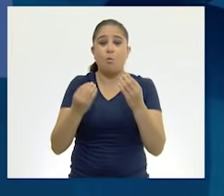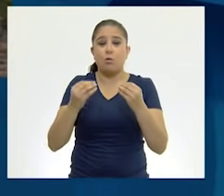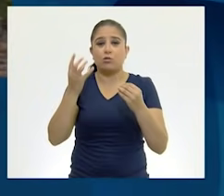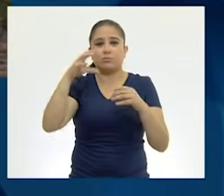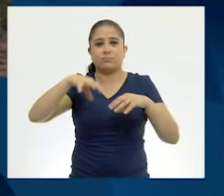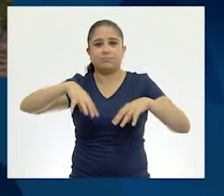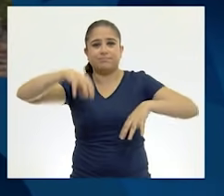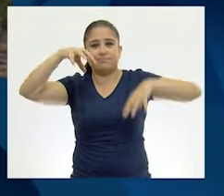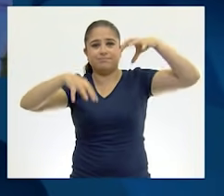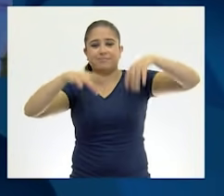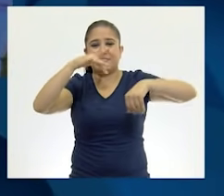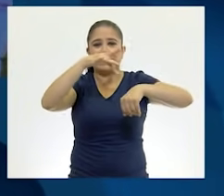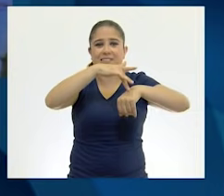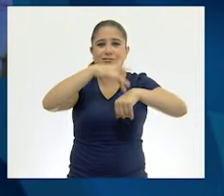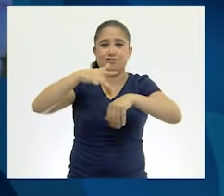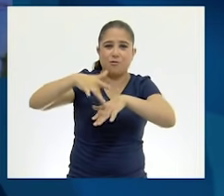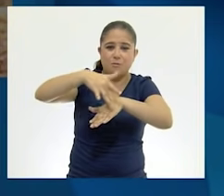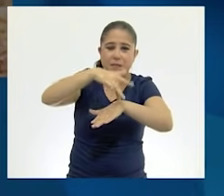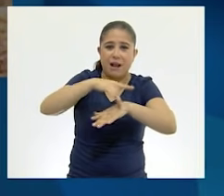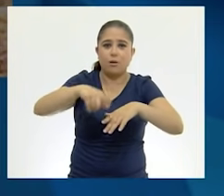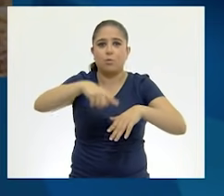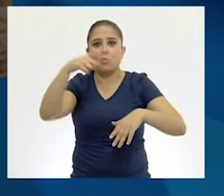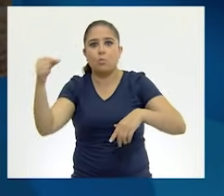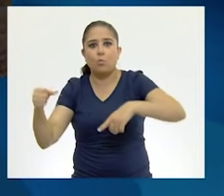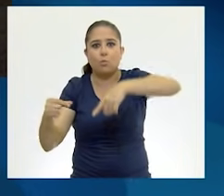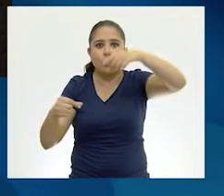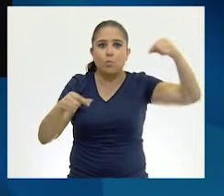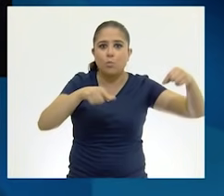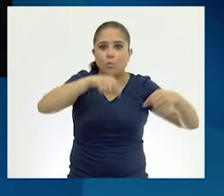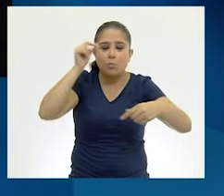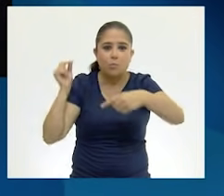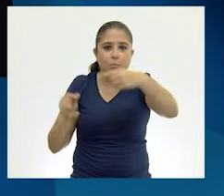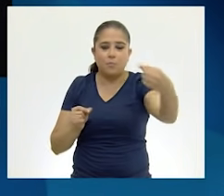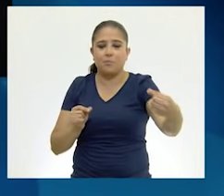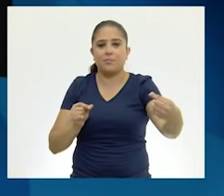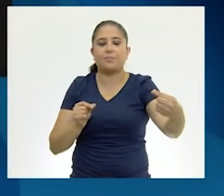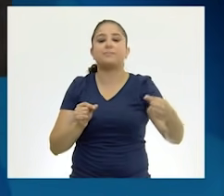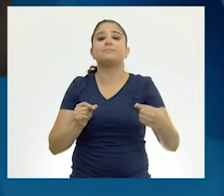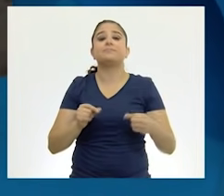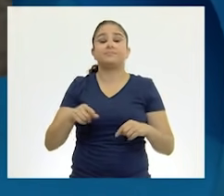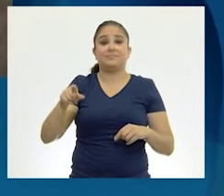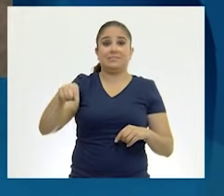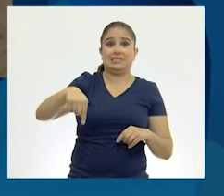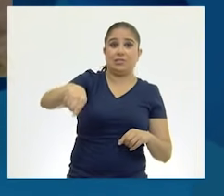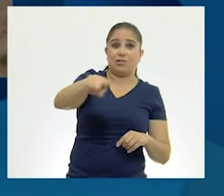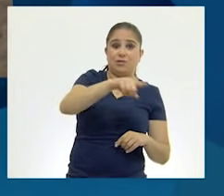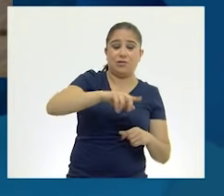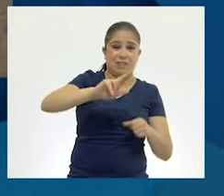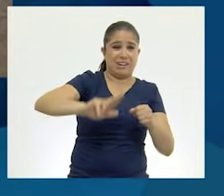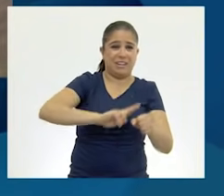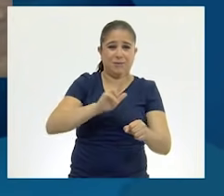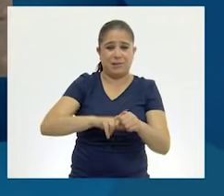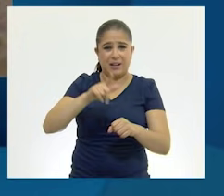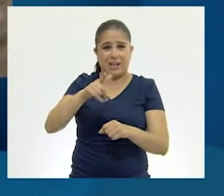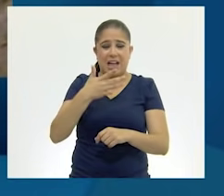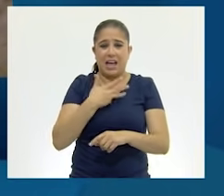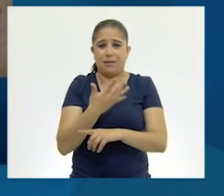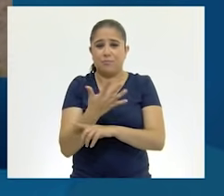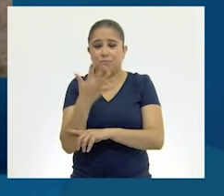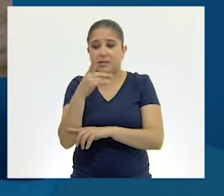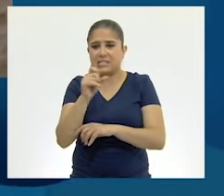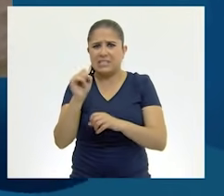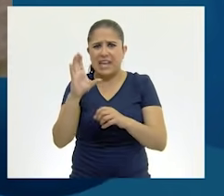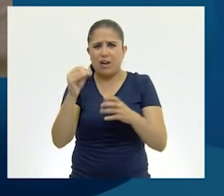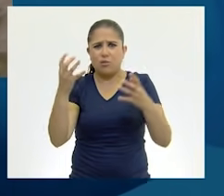cactus, nopales, magueyes y biznagas. Todos ellos, a pesar de crecer en un lugar tan